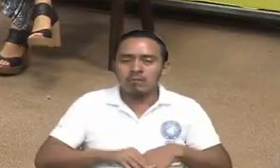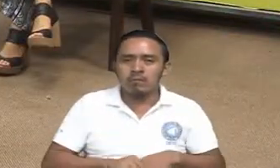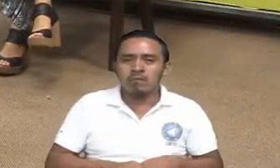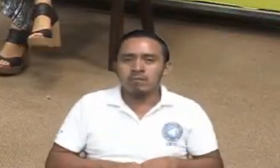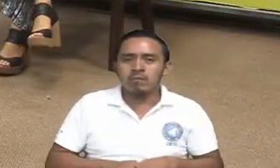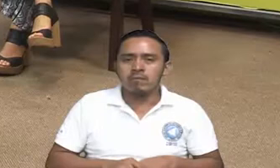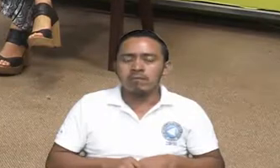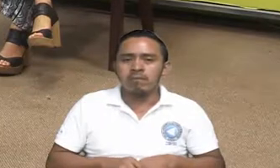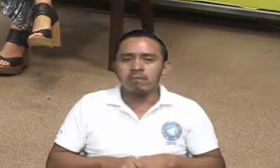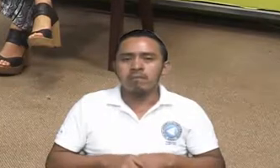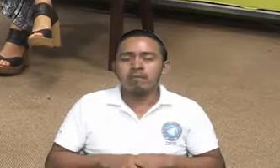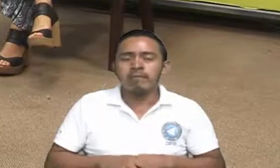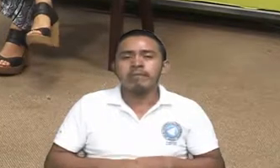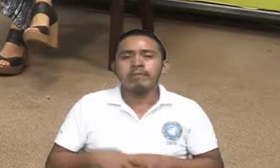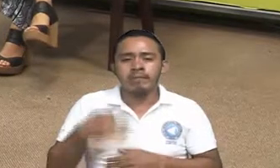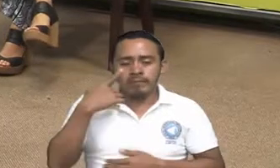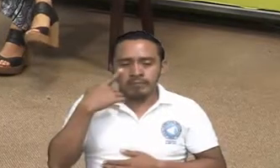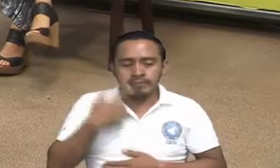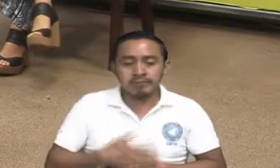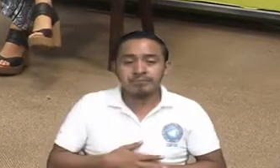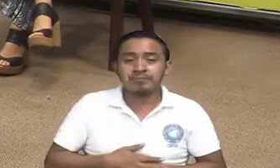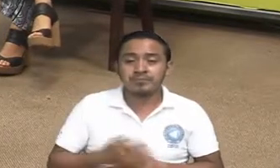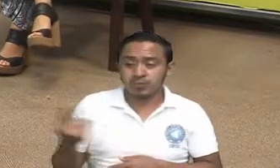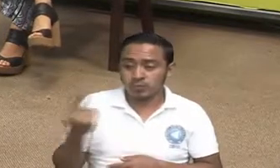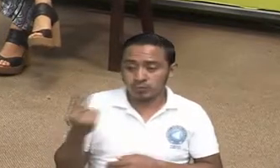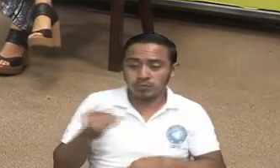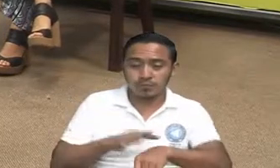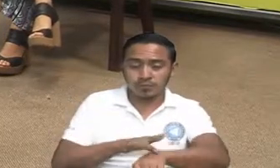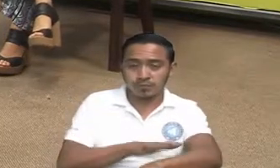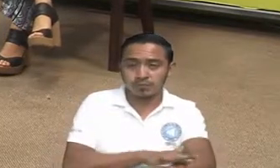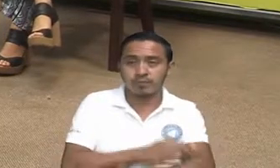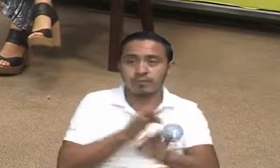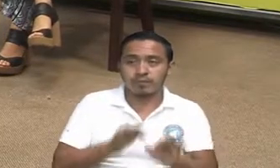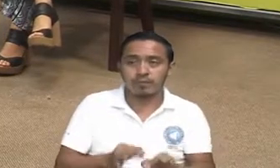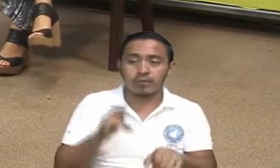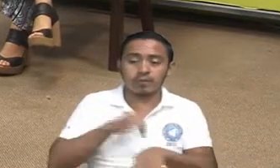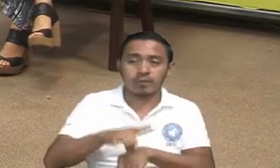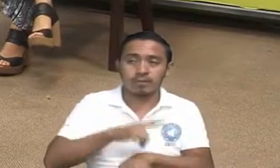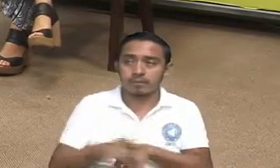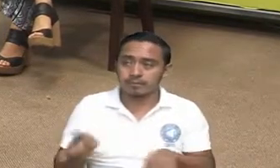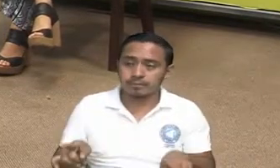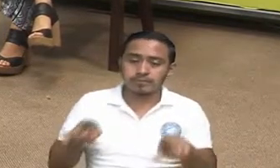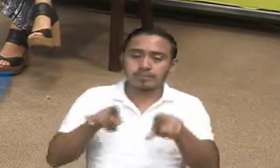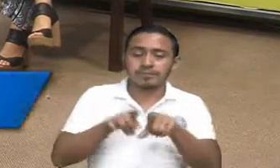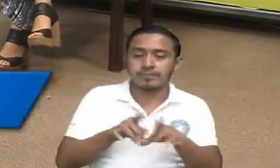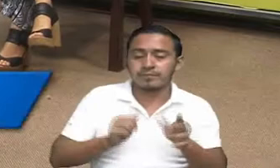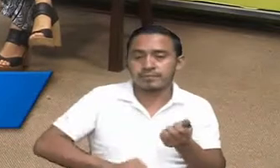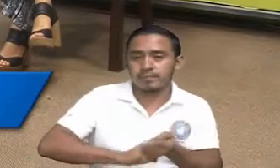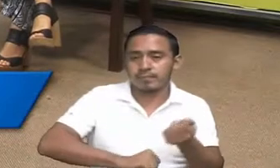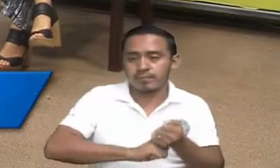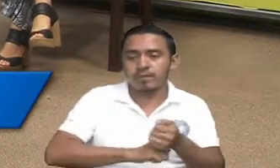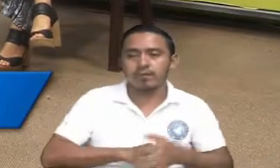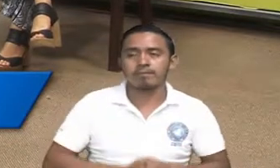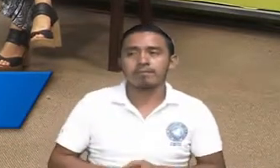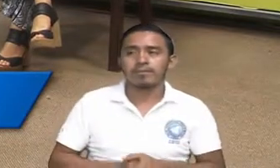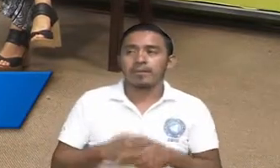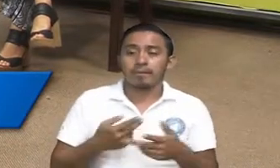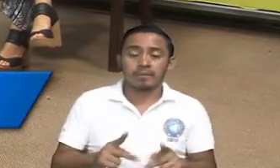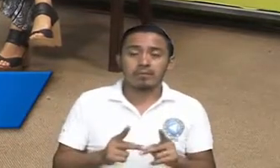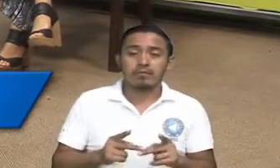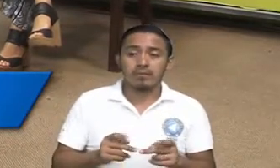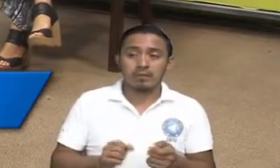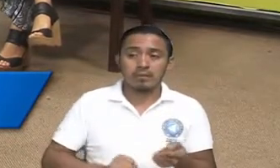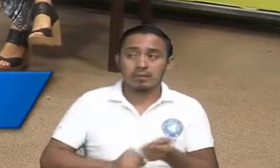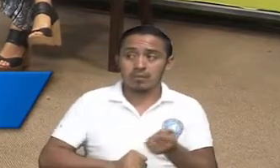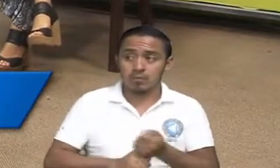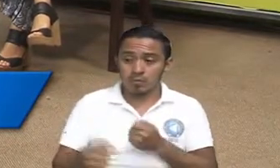esta situación? Mira, si hay un sentimiento mutuo de amor, lo ideal es buscar ayuda para salvar la relación de pareja, pero la ayuda no necesariamente tienen